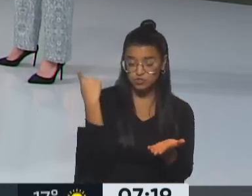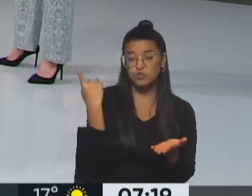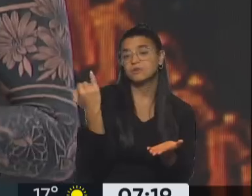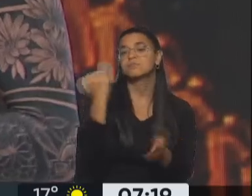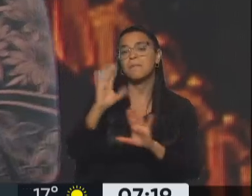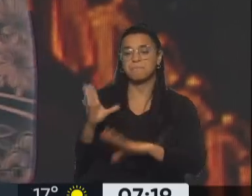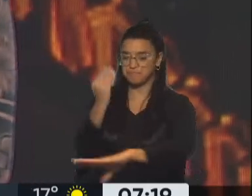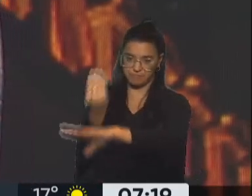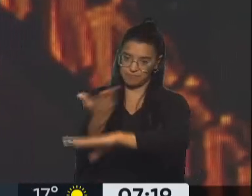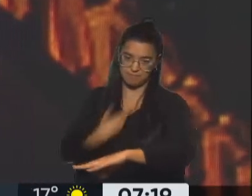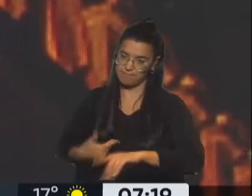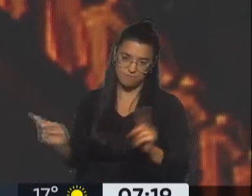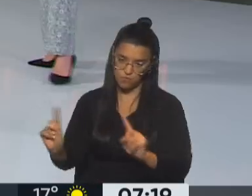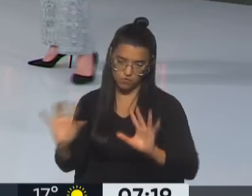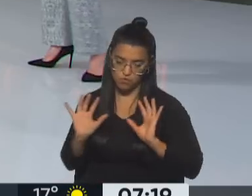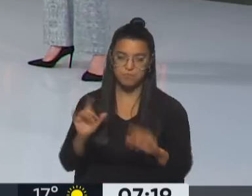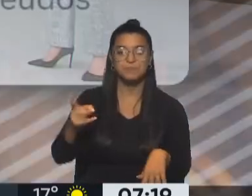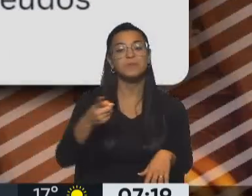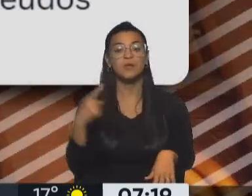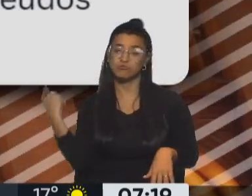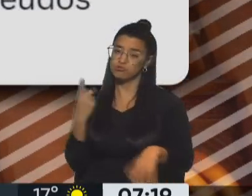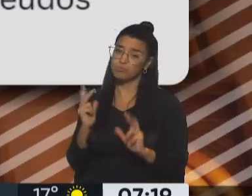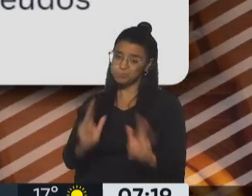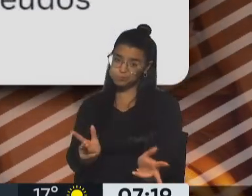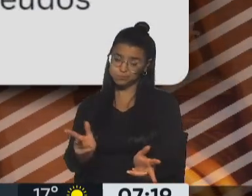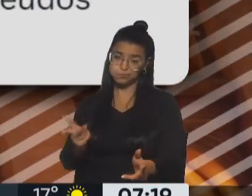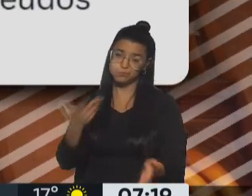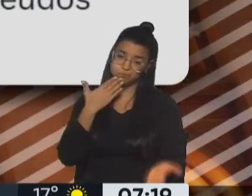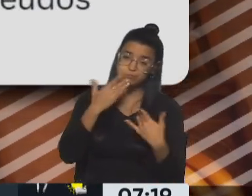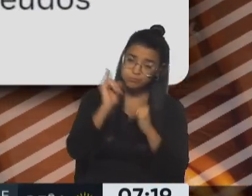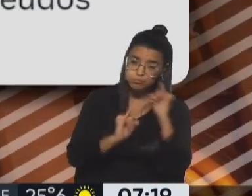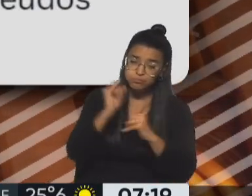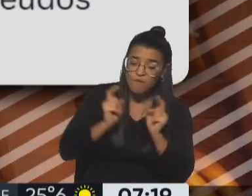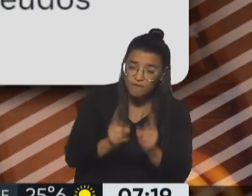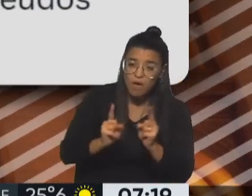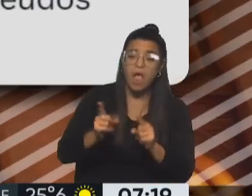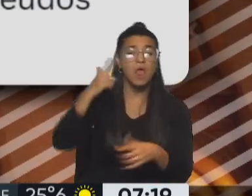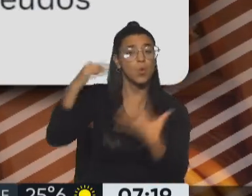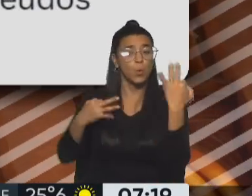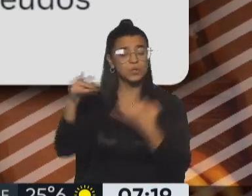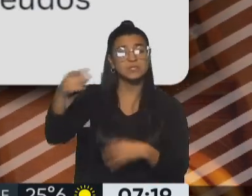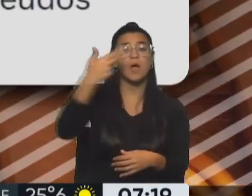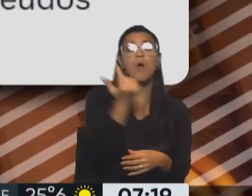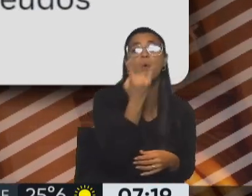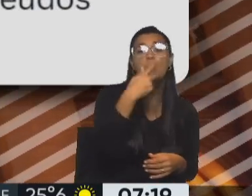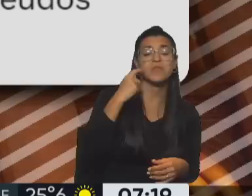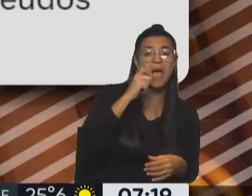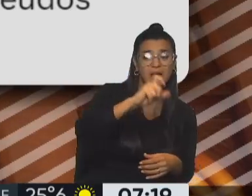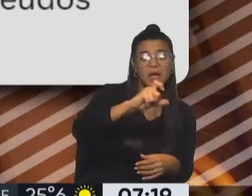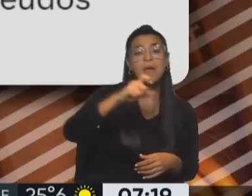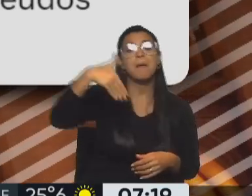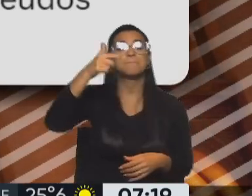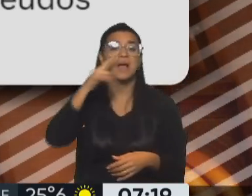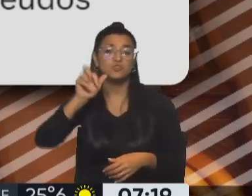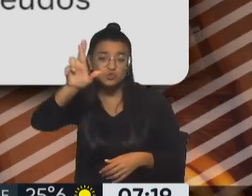no precandidata a la presidencia de la Nación. Lo dijimos, los argumentos y los sostuvimos en la justicia. UNIAC y Mansur no están en